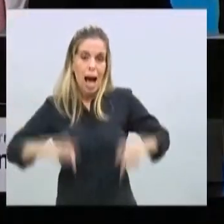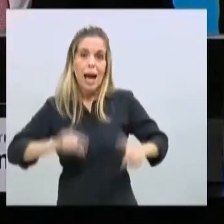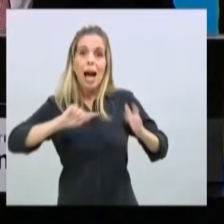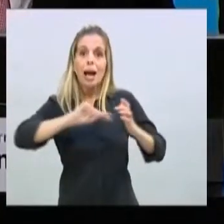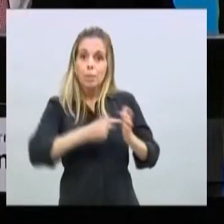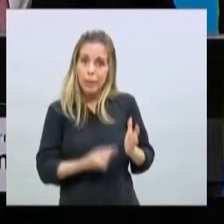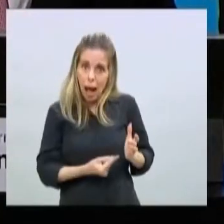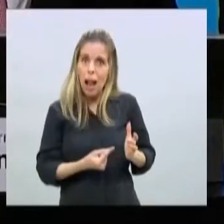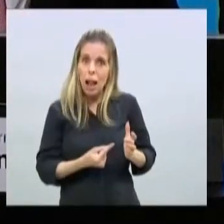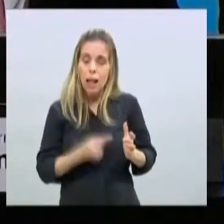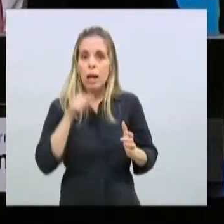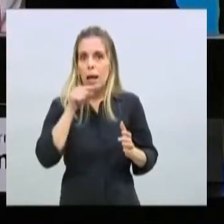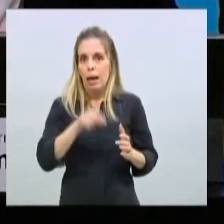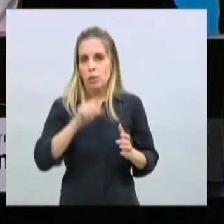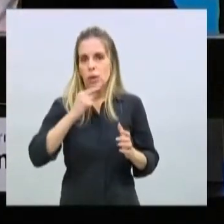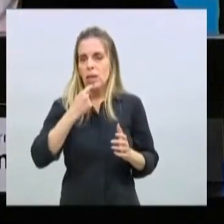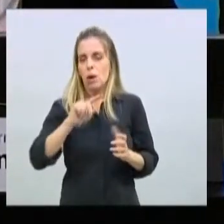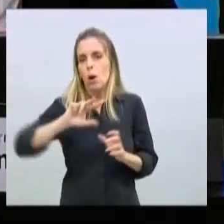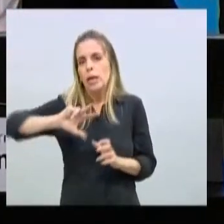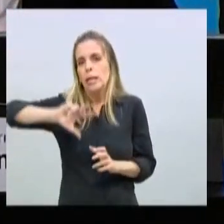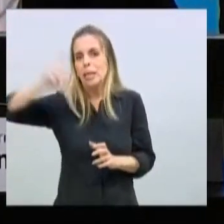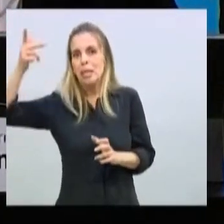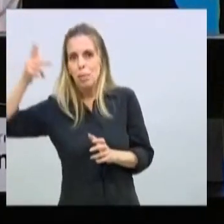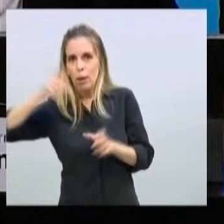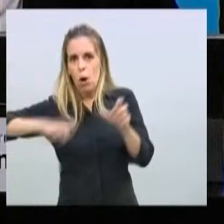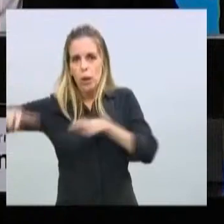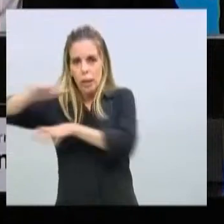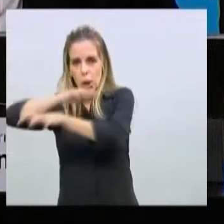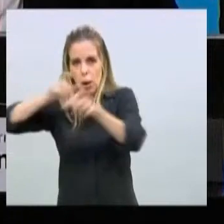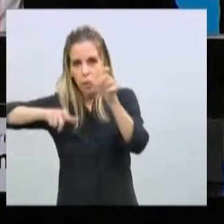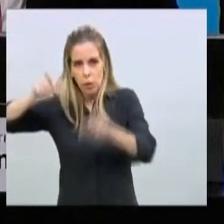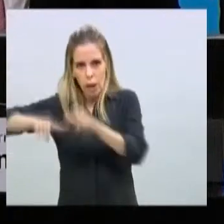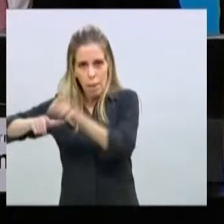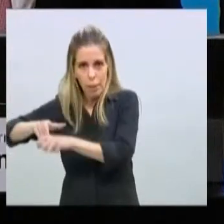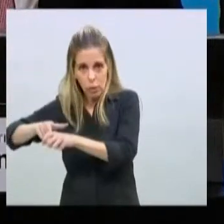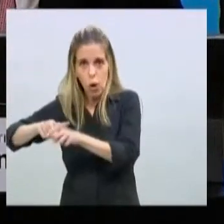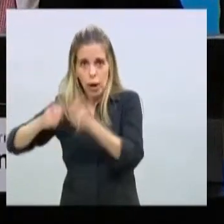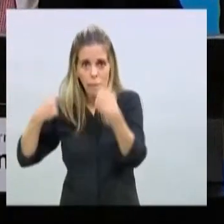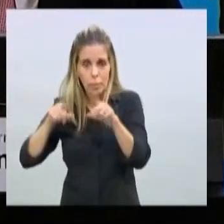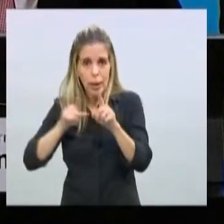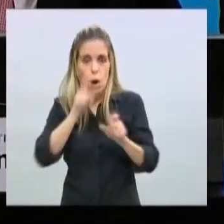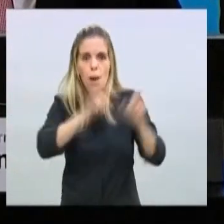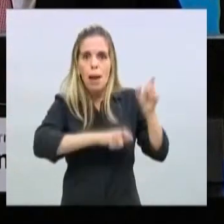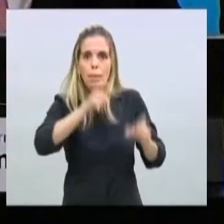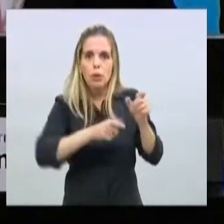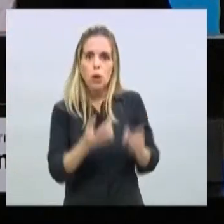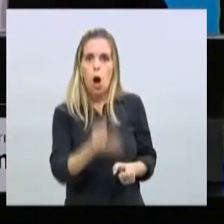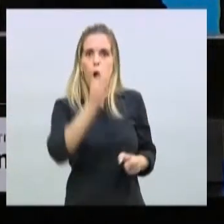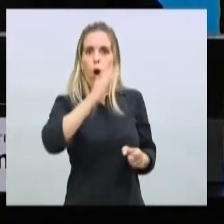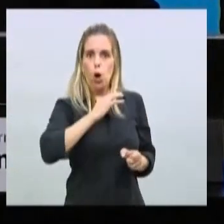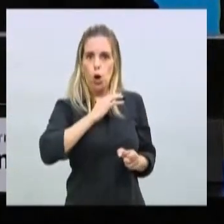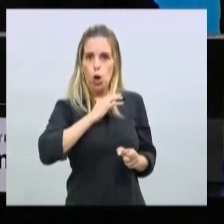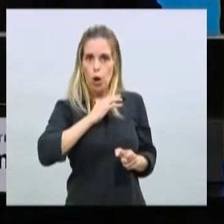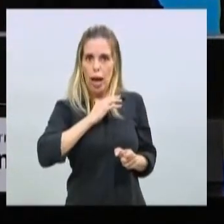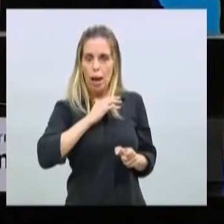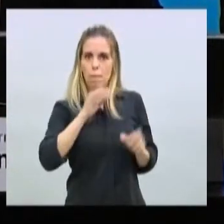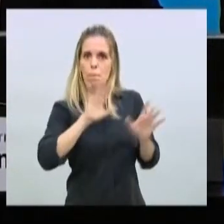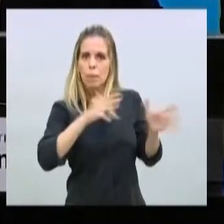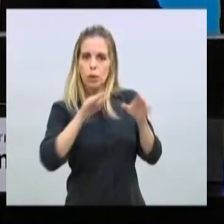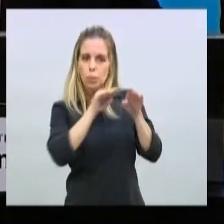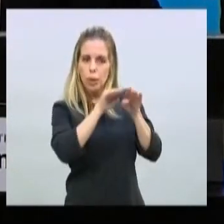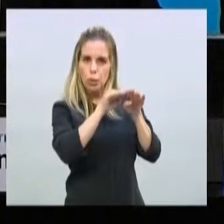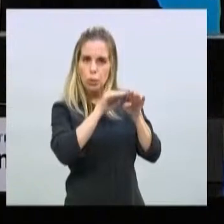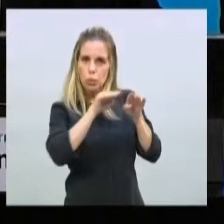a pesar de que se triplicó la movilidad en la ciudad, la cantidad de casos se ha mantenido relativamente estable,